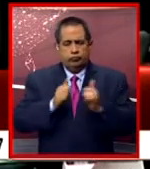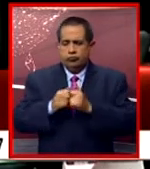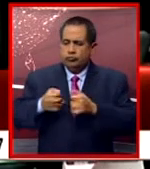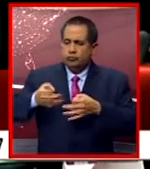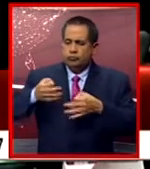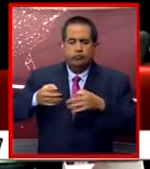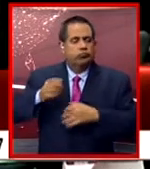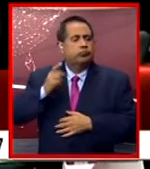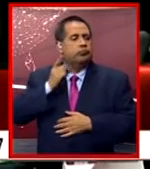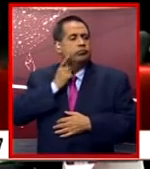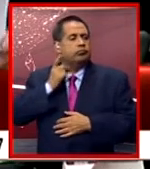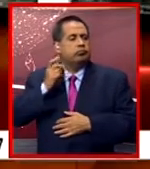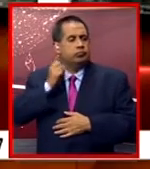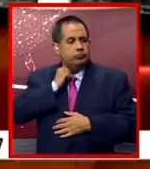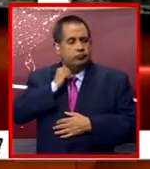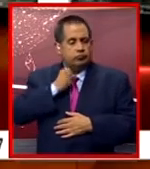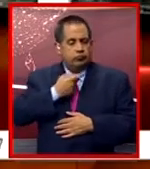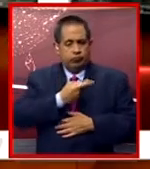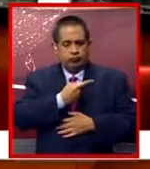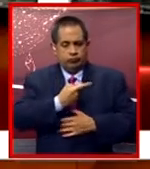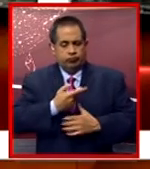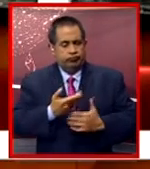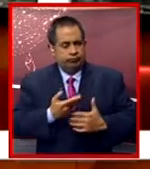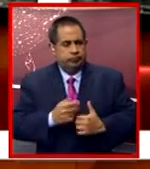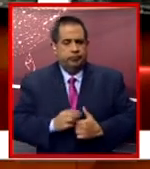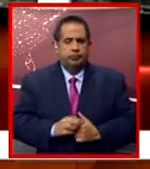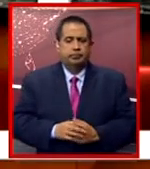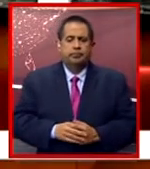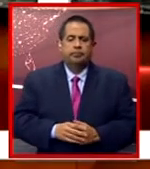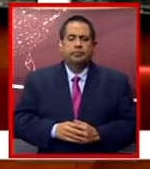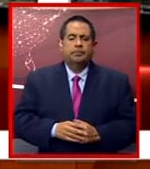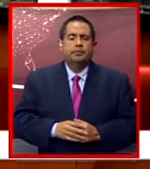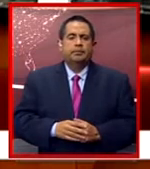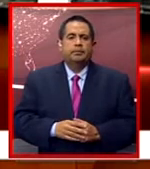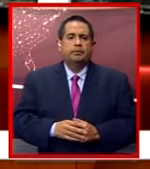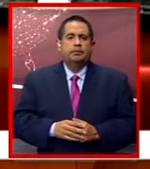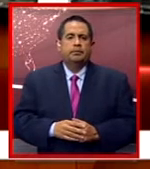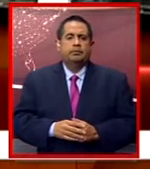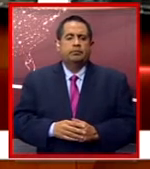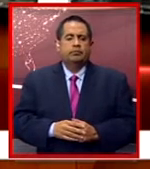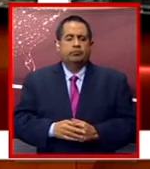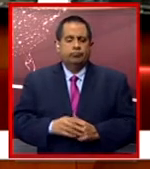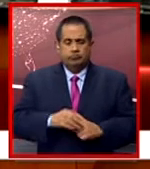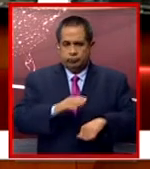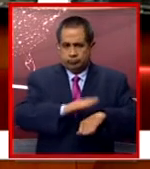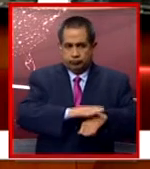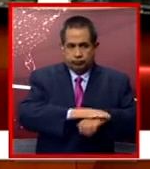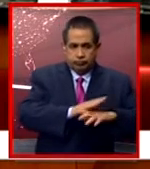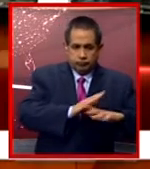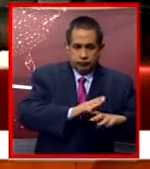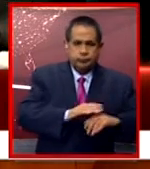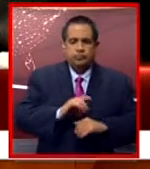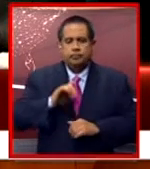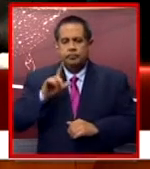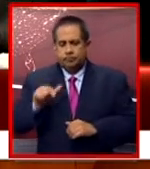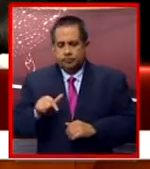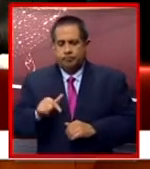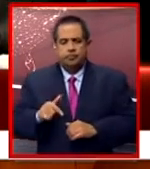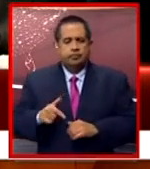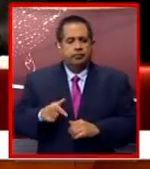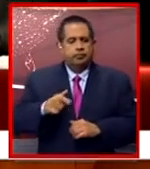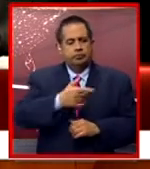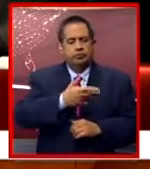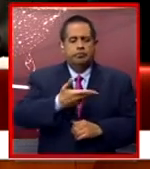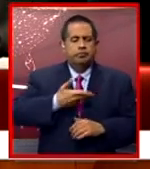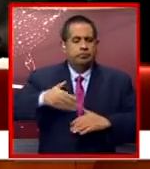poderes ejecutivo y legislativo de la Unión. Luego de señalado esto, el presidente de la mesa directiva tomó